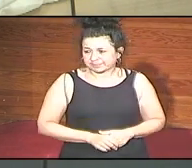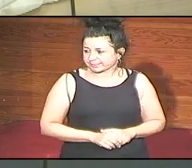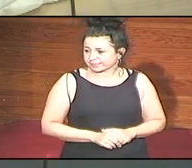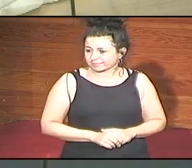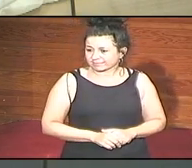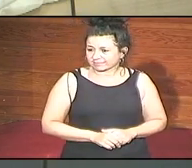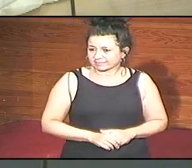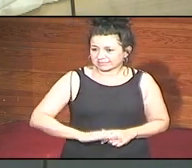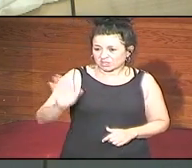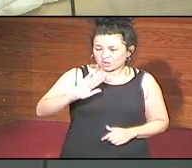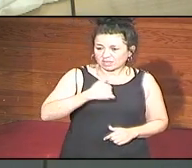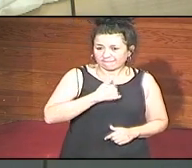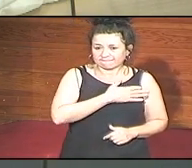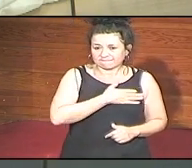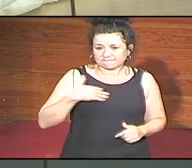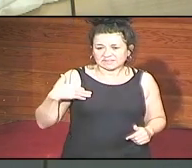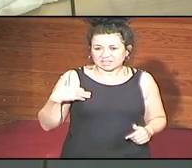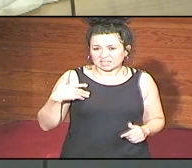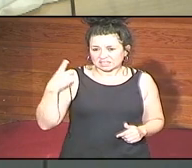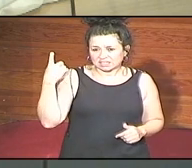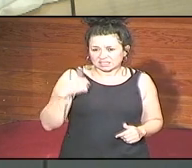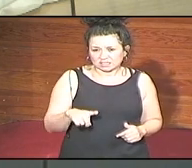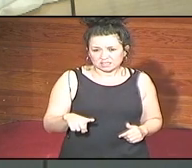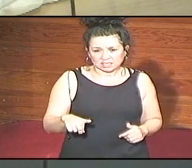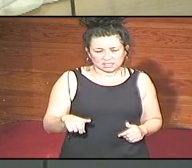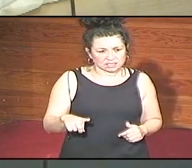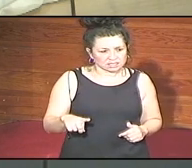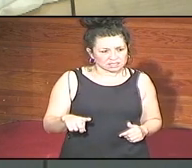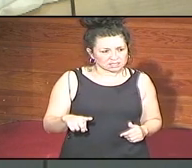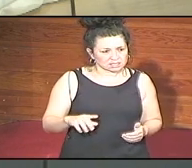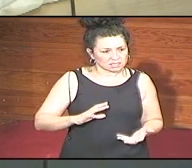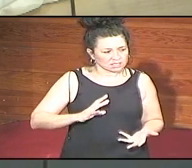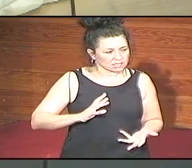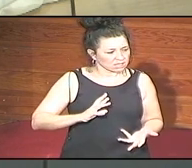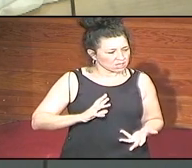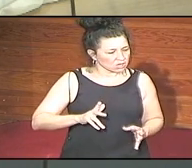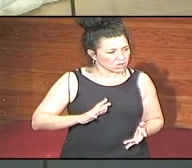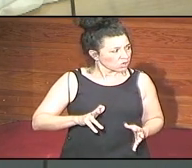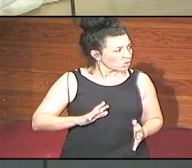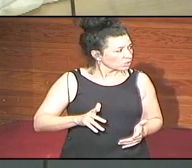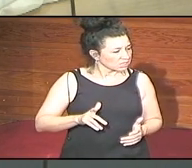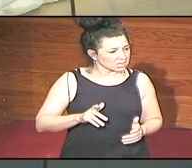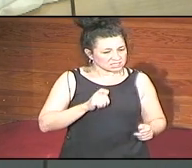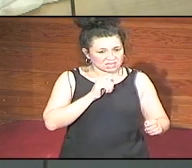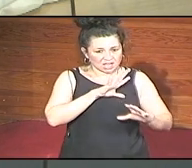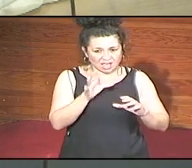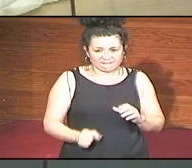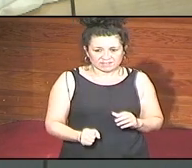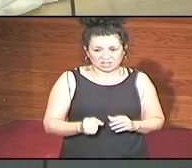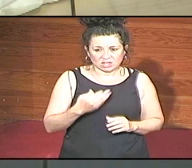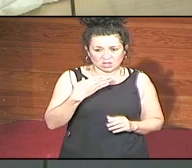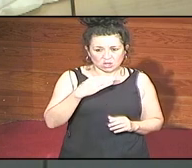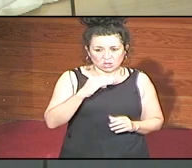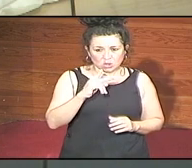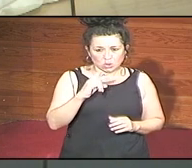hola yo quería saber cómo se llama ahora noticias de áfrica quería preguntar por qué boko haram está por la